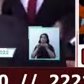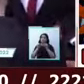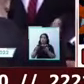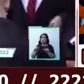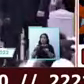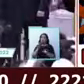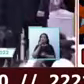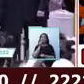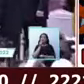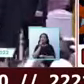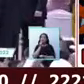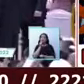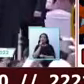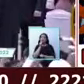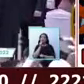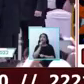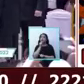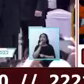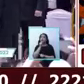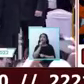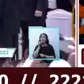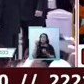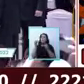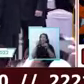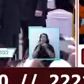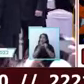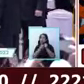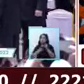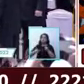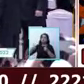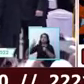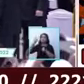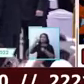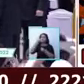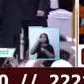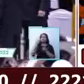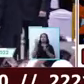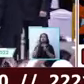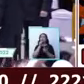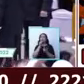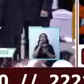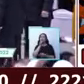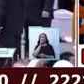de aquí de la aldea Surcos de Caña, Viejo Juana. Sí, sí, mucho gusto, Oscar.